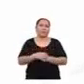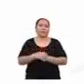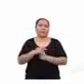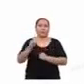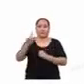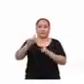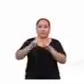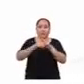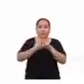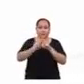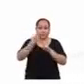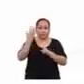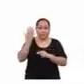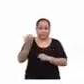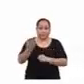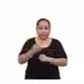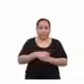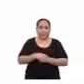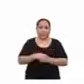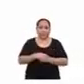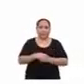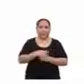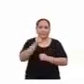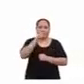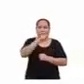es la inicial.